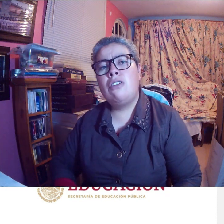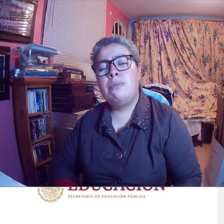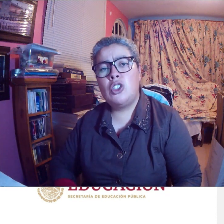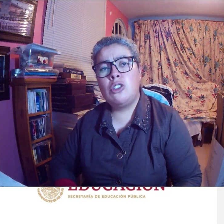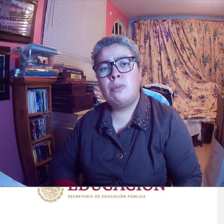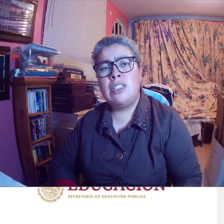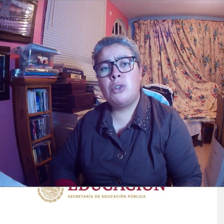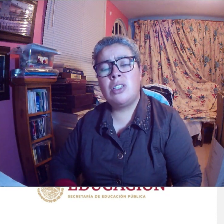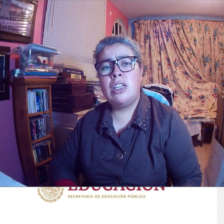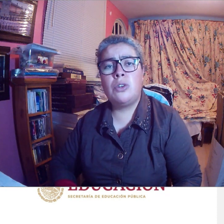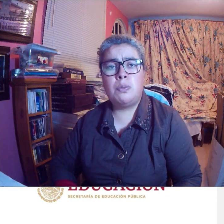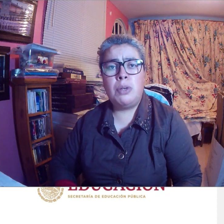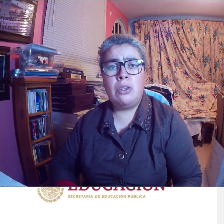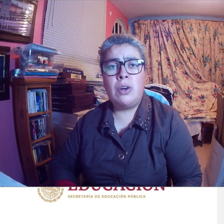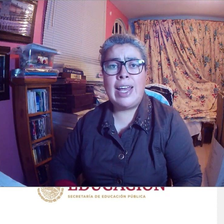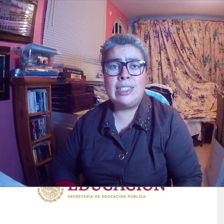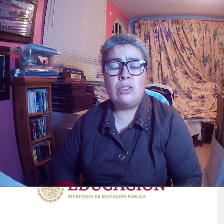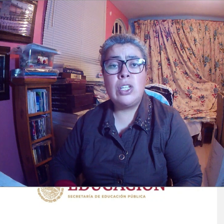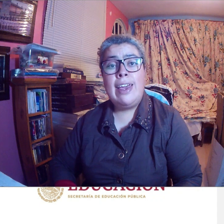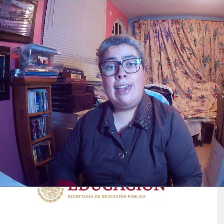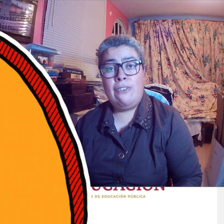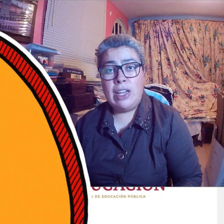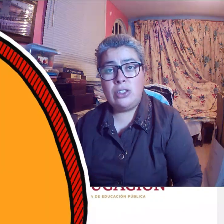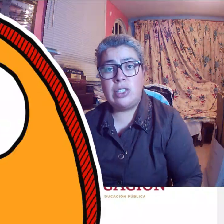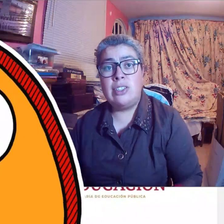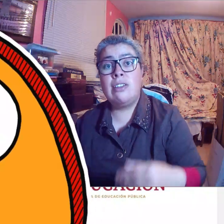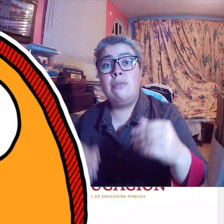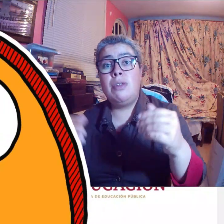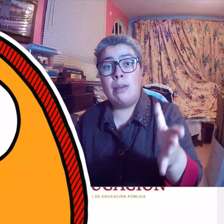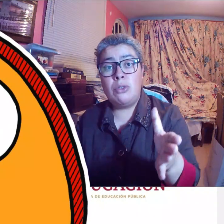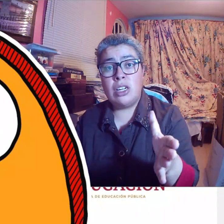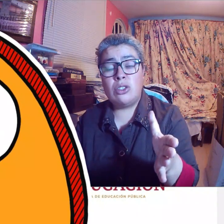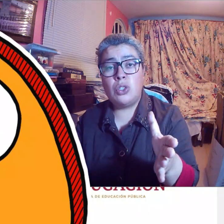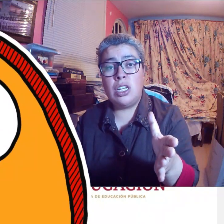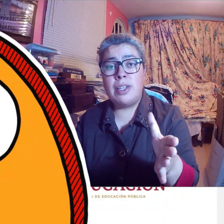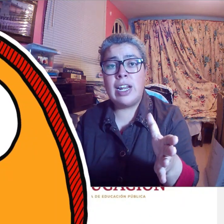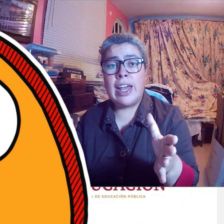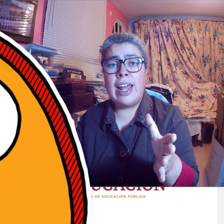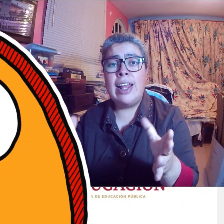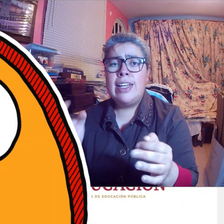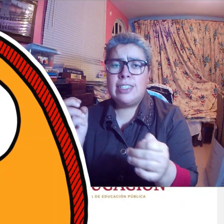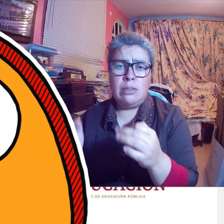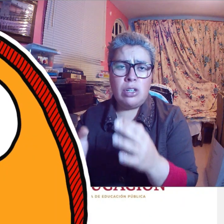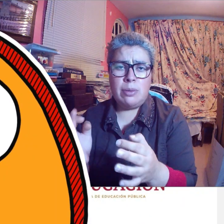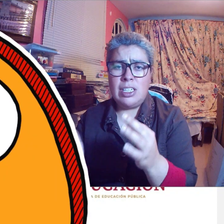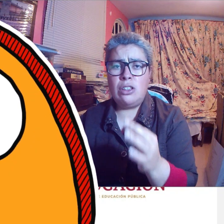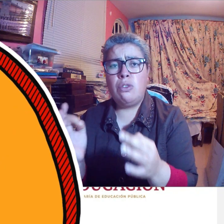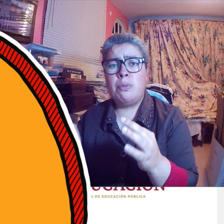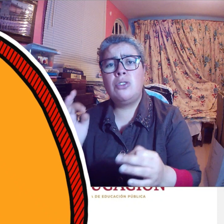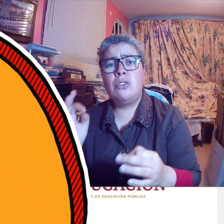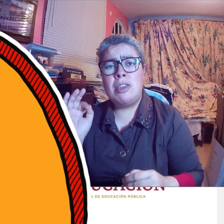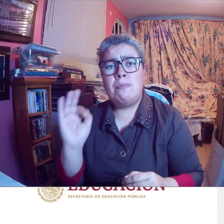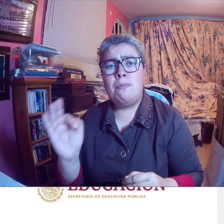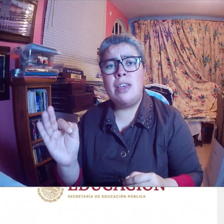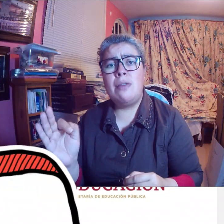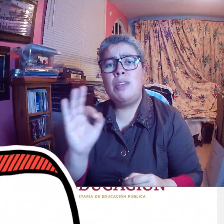la información más importante con respecto a estos efectos. Así es que te invitamos a que te suscribas al canal. Seguimos revisando